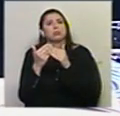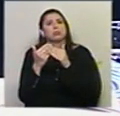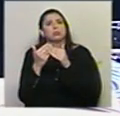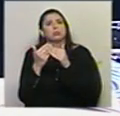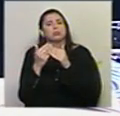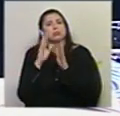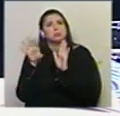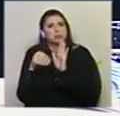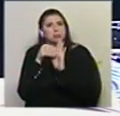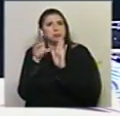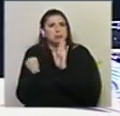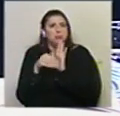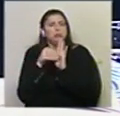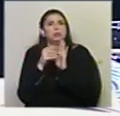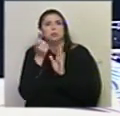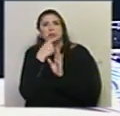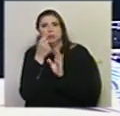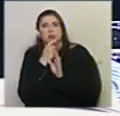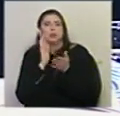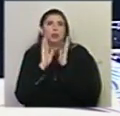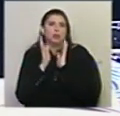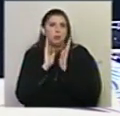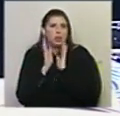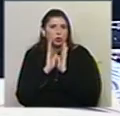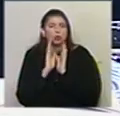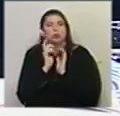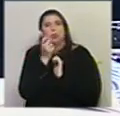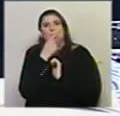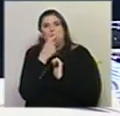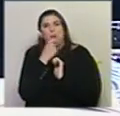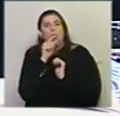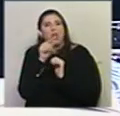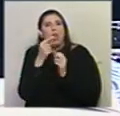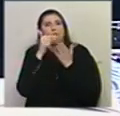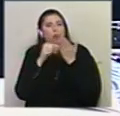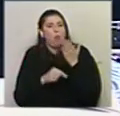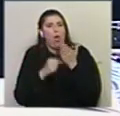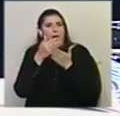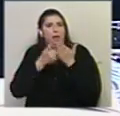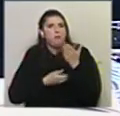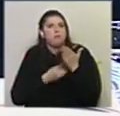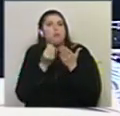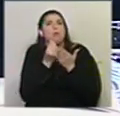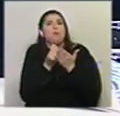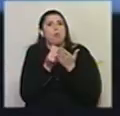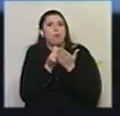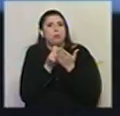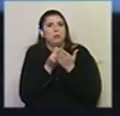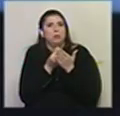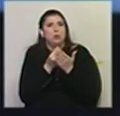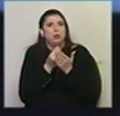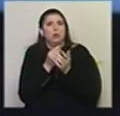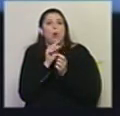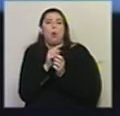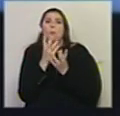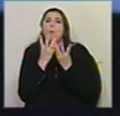de medicamentos y de tratamientos medicamentosos al formulario? ¿Ha sido razonable? A mi juicio, sumamente